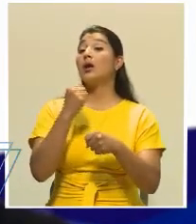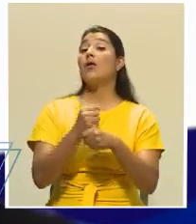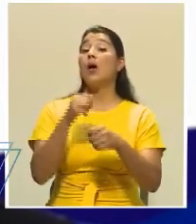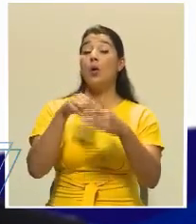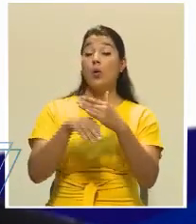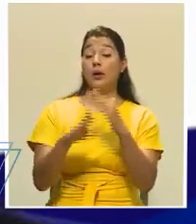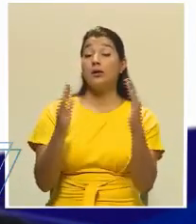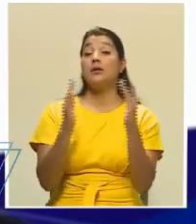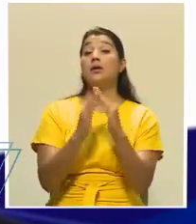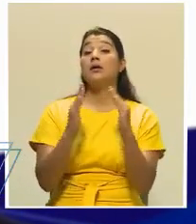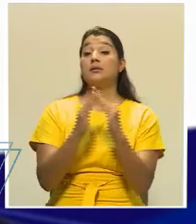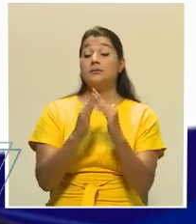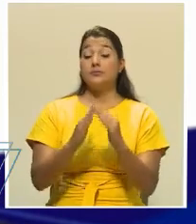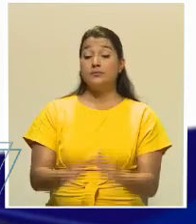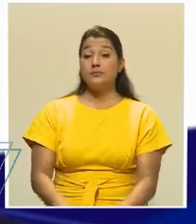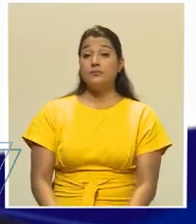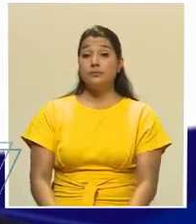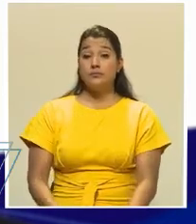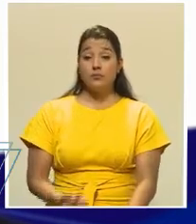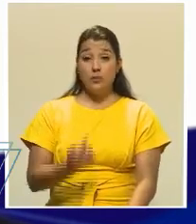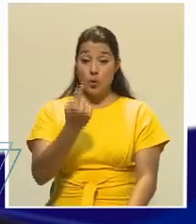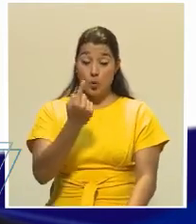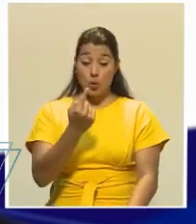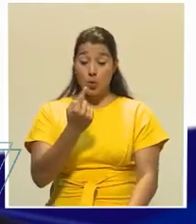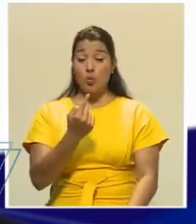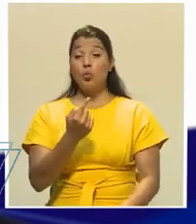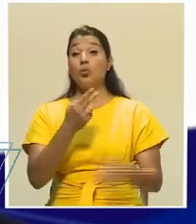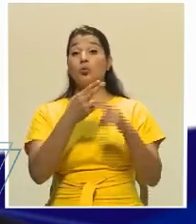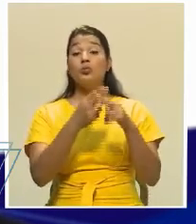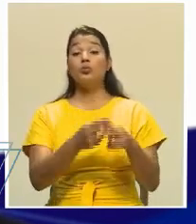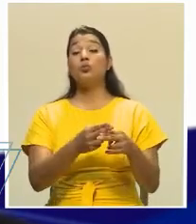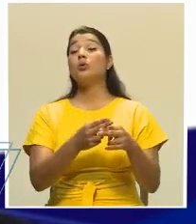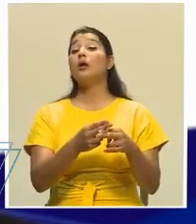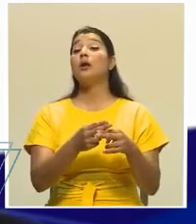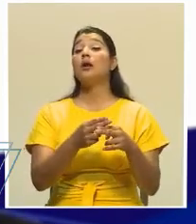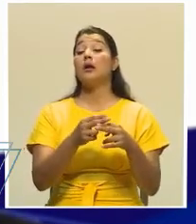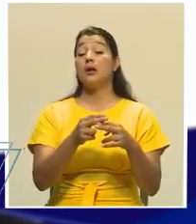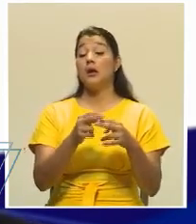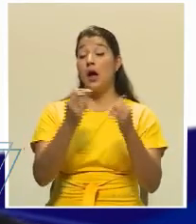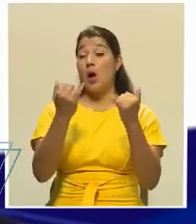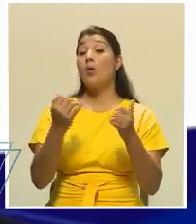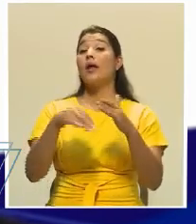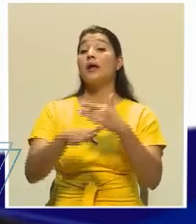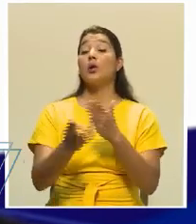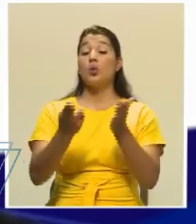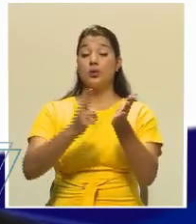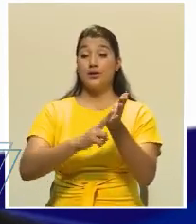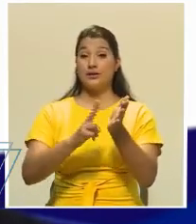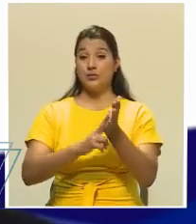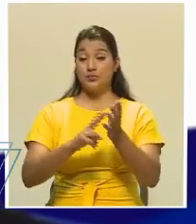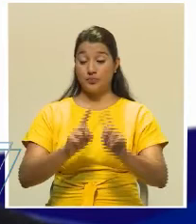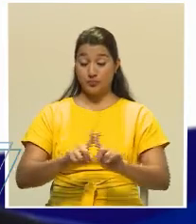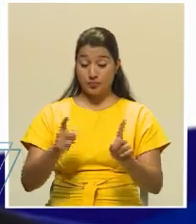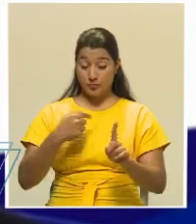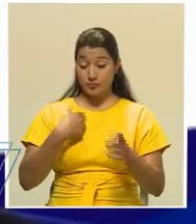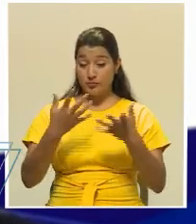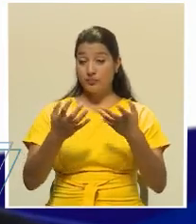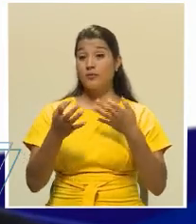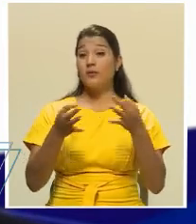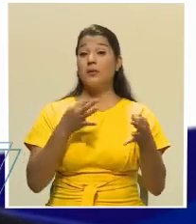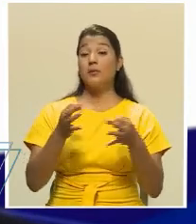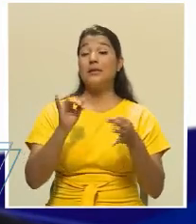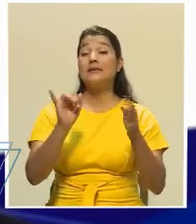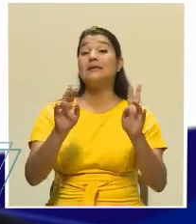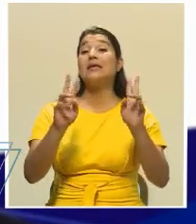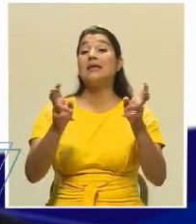Bueno, tenemos varios trabajos en la caja. Uno de estos está concentrado en la materia de contrataciones, pero quiero aclarar que este